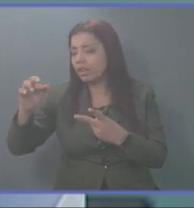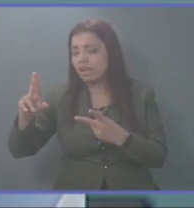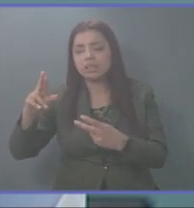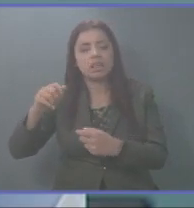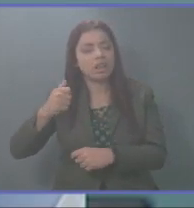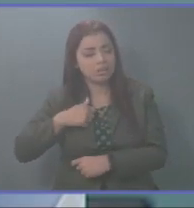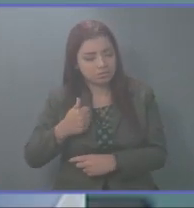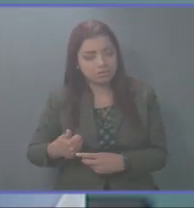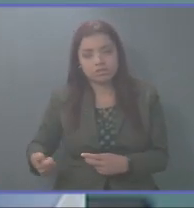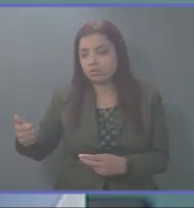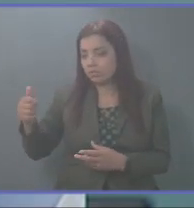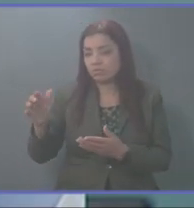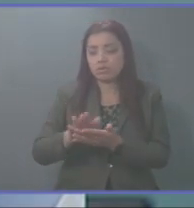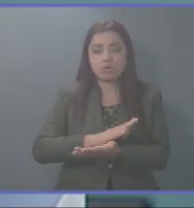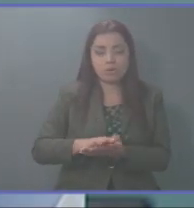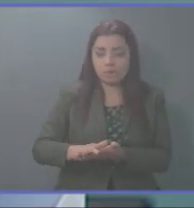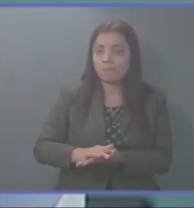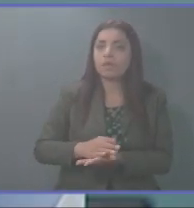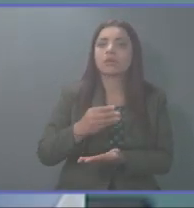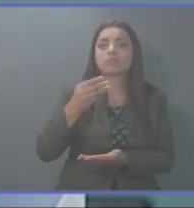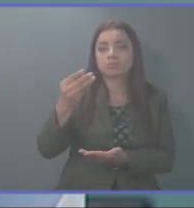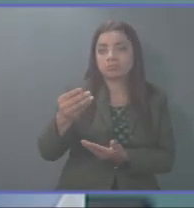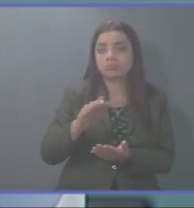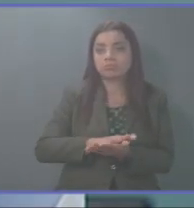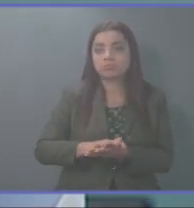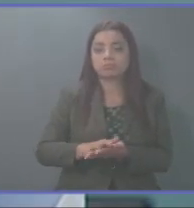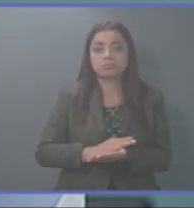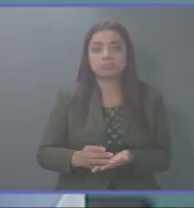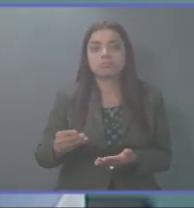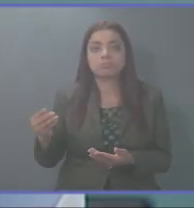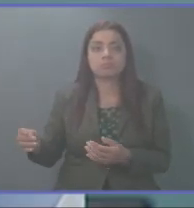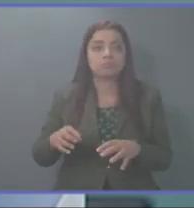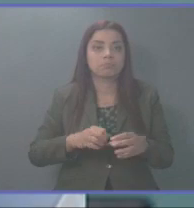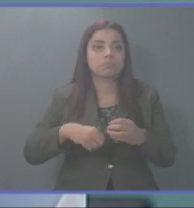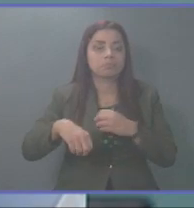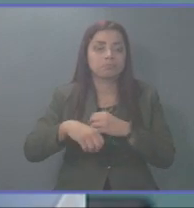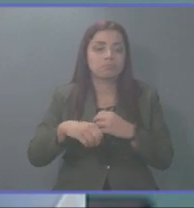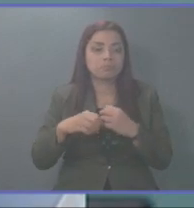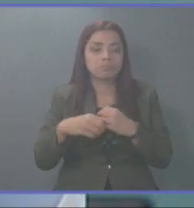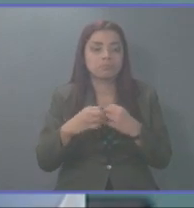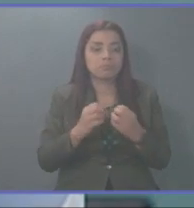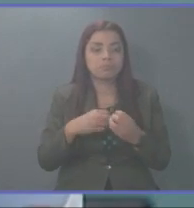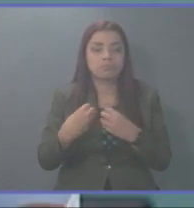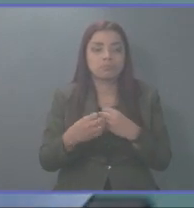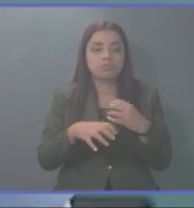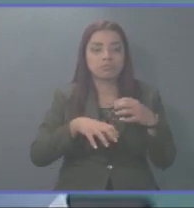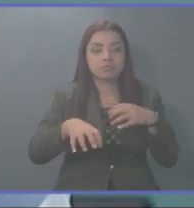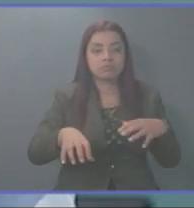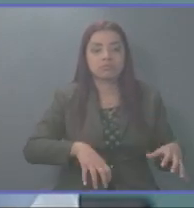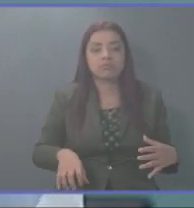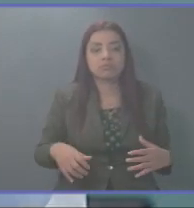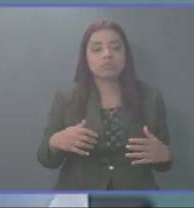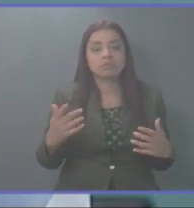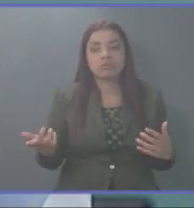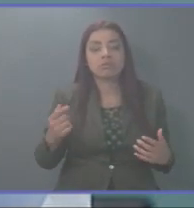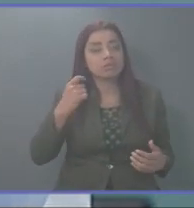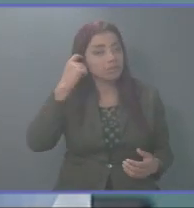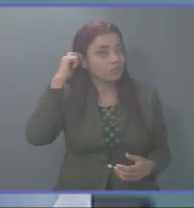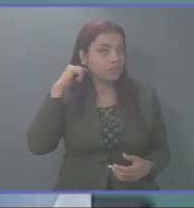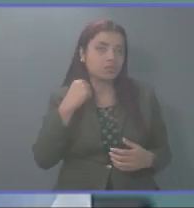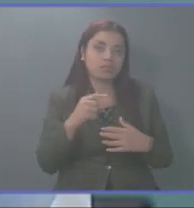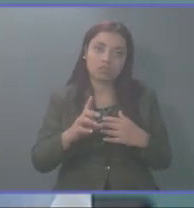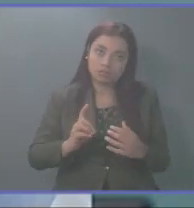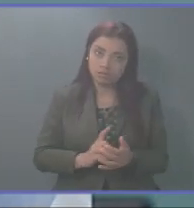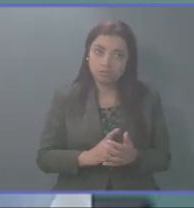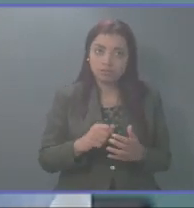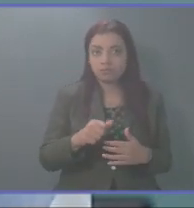República, una copia a la JED según las circunscripciones departamentales constituidas para la elección de diputados a la Asamblea